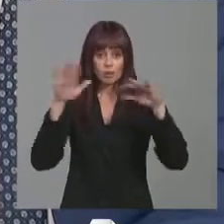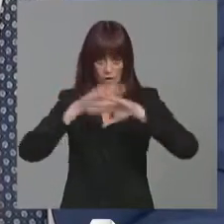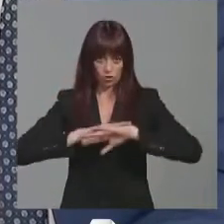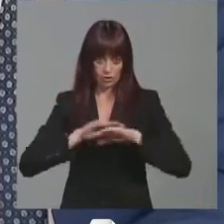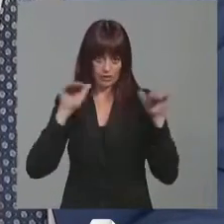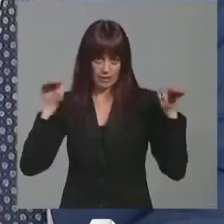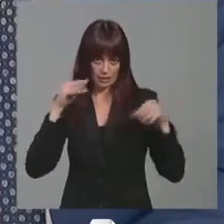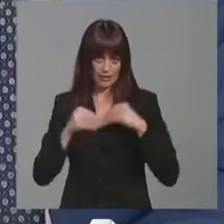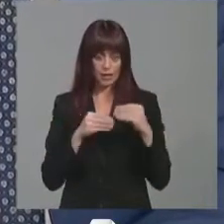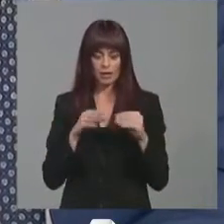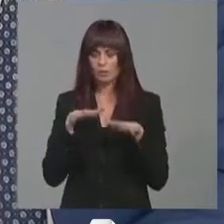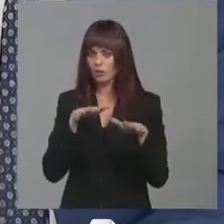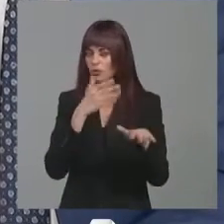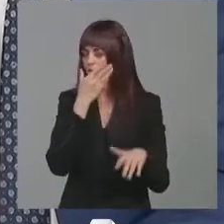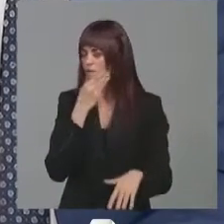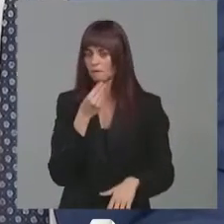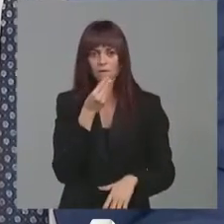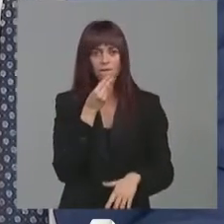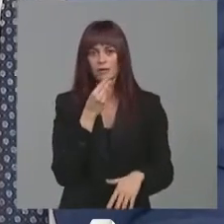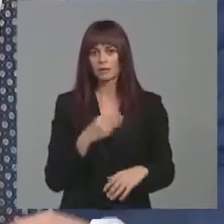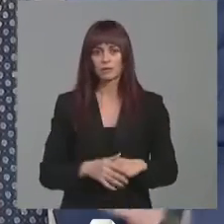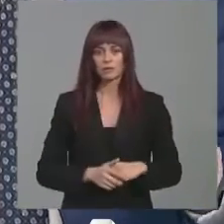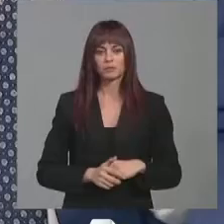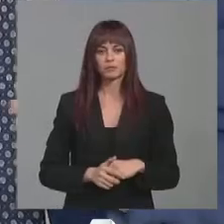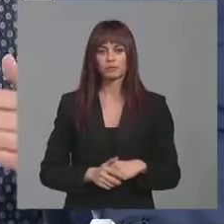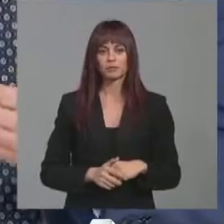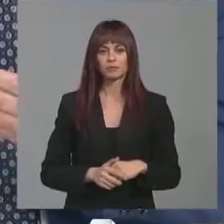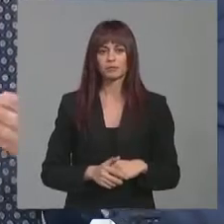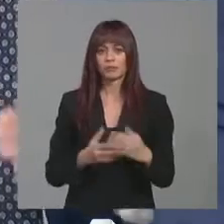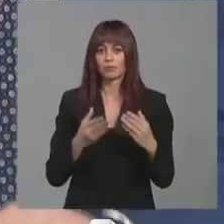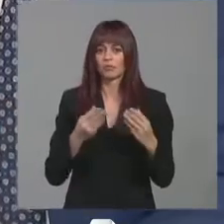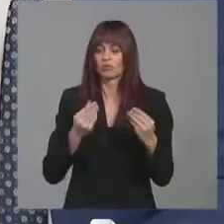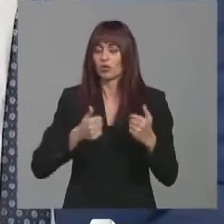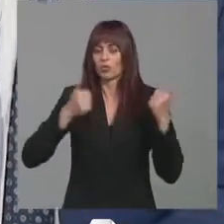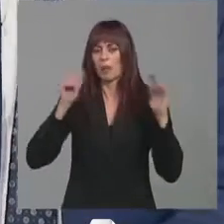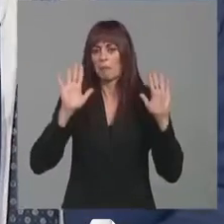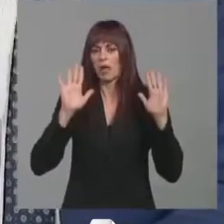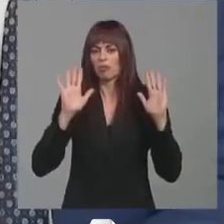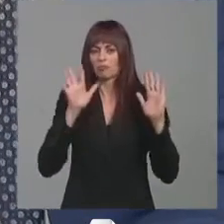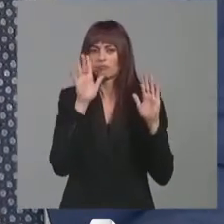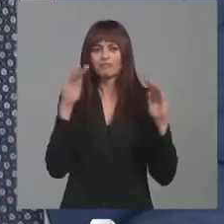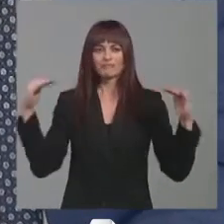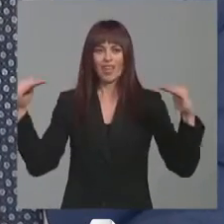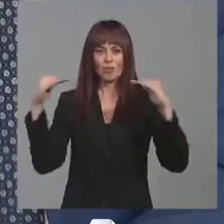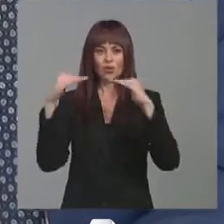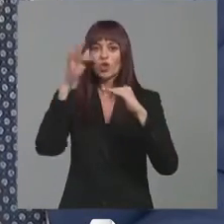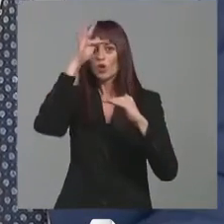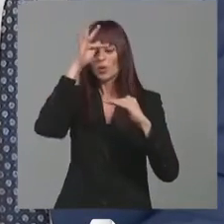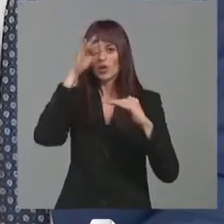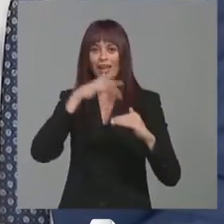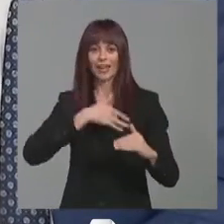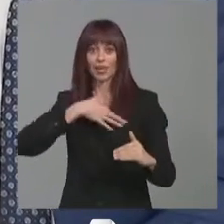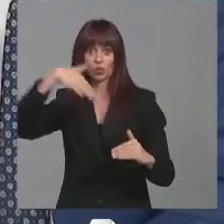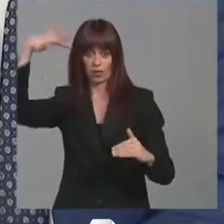es una procesión bellísima y bueno habrían muchos más pero me voy a referir ahora al encuentro del domingo de resurrección de la